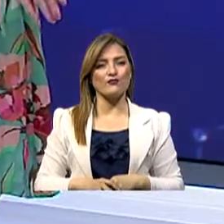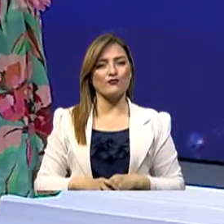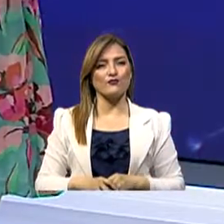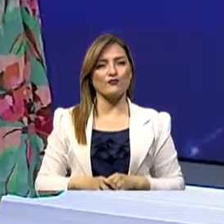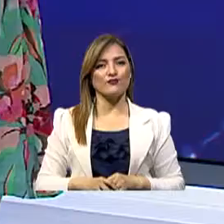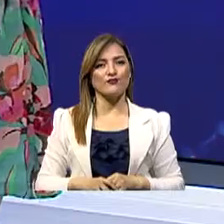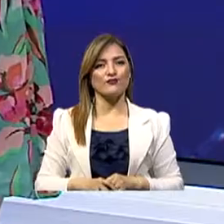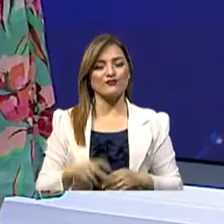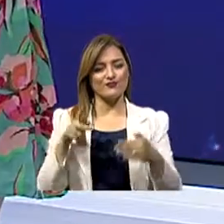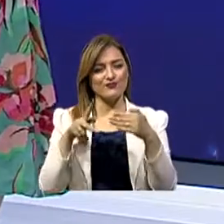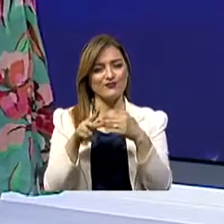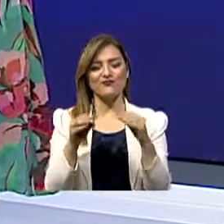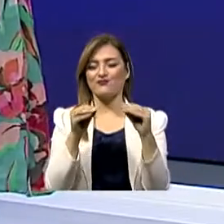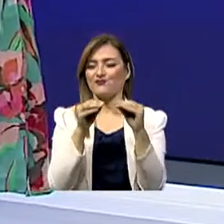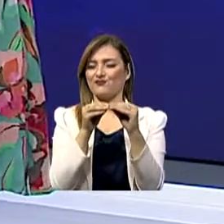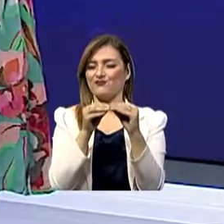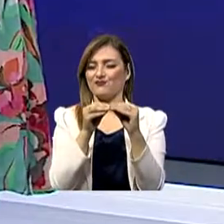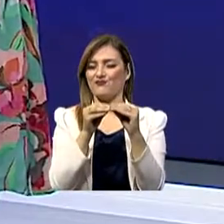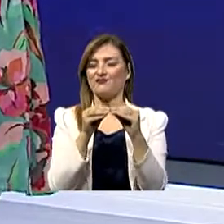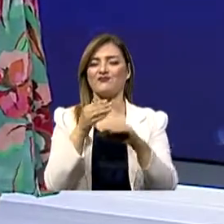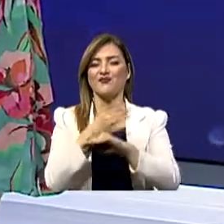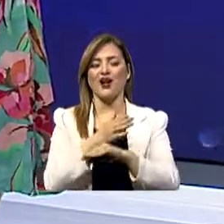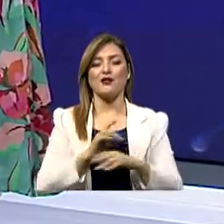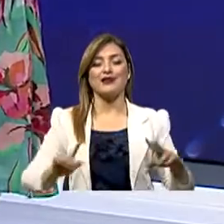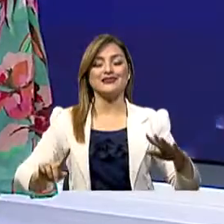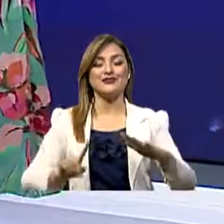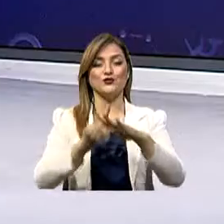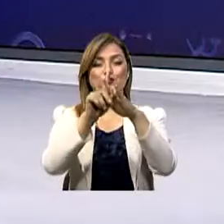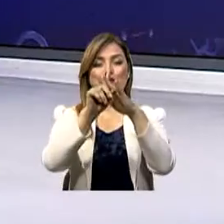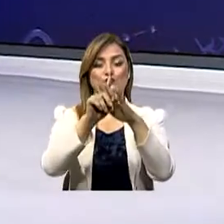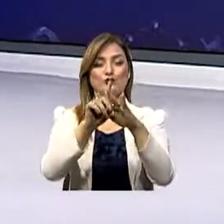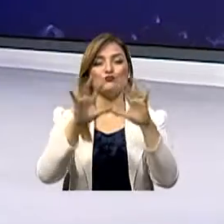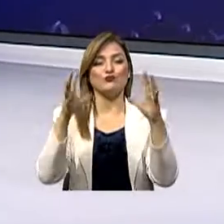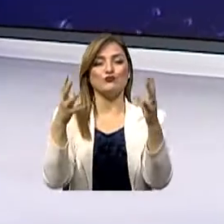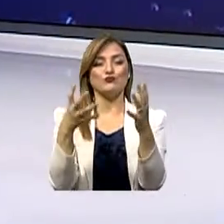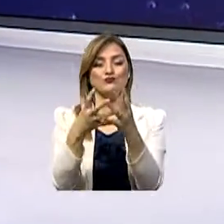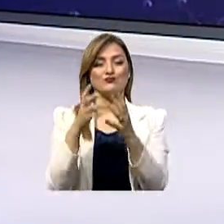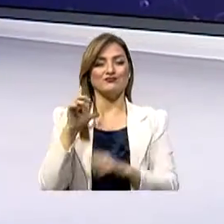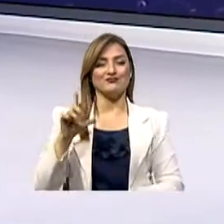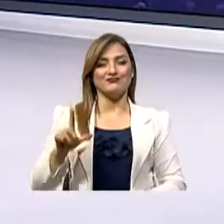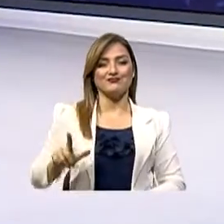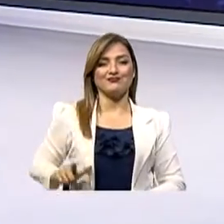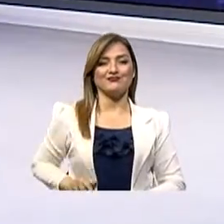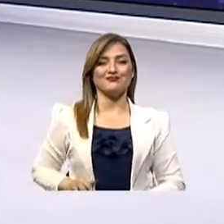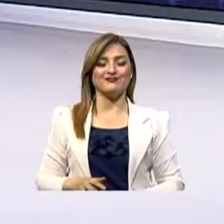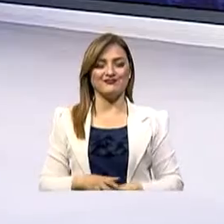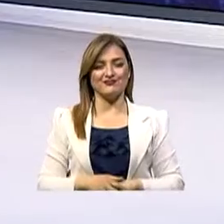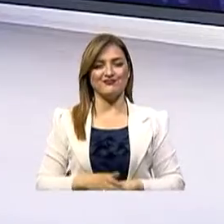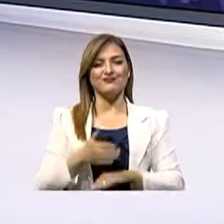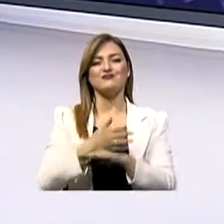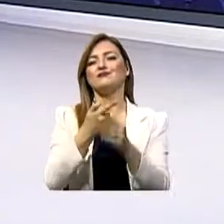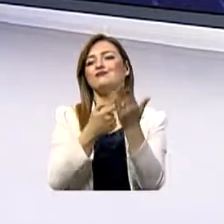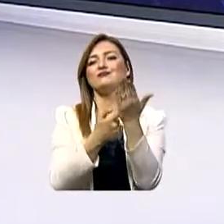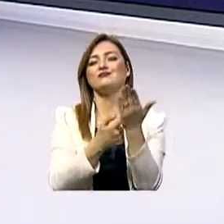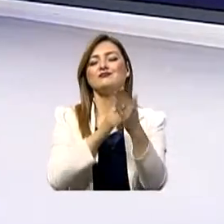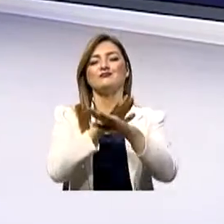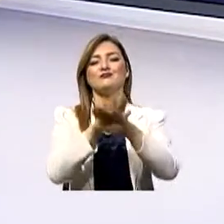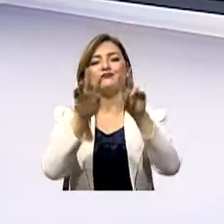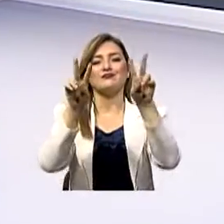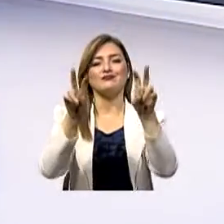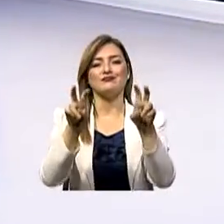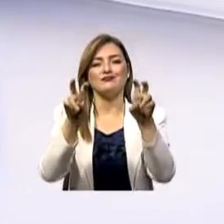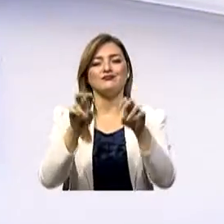vamos a una pausa y seguimos con más en el extraordinario mundo de la salud al volver en nuestra mesa de análisis trataremos la realidad